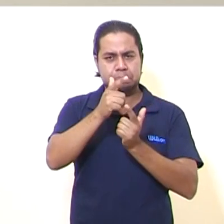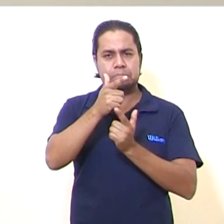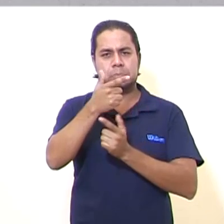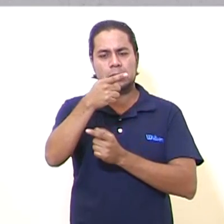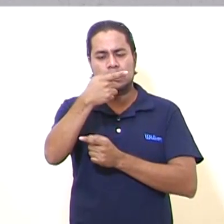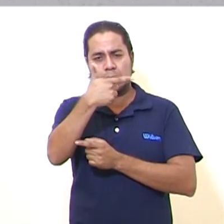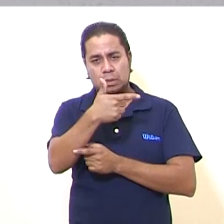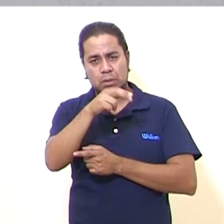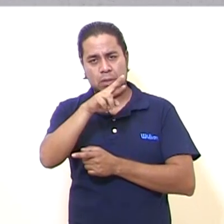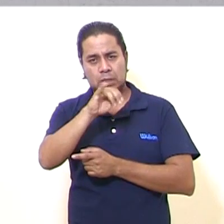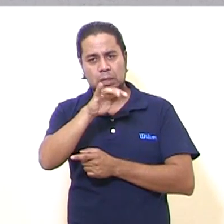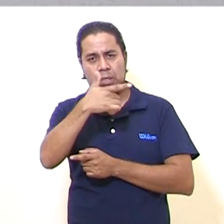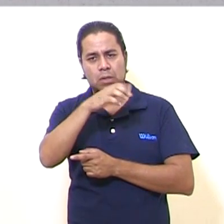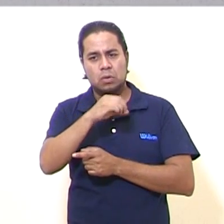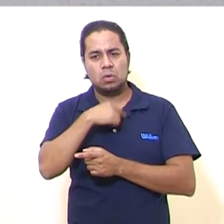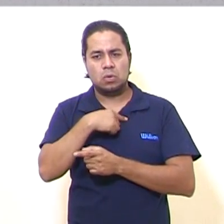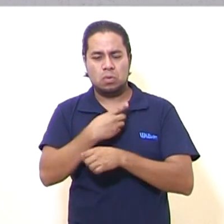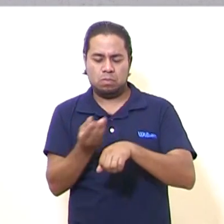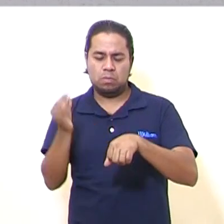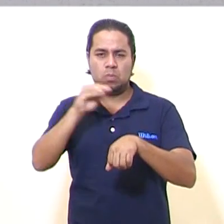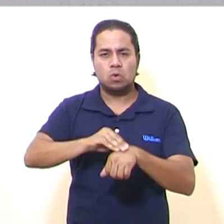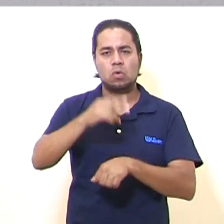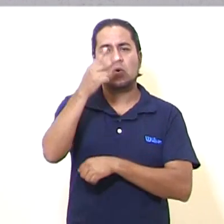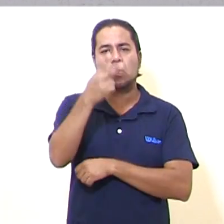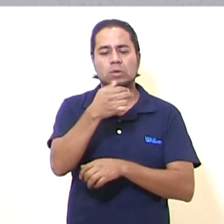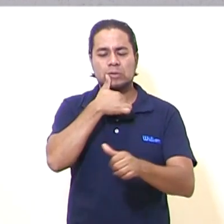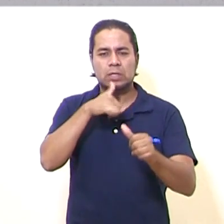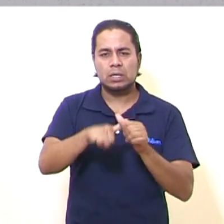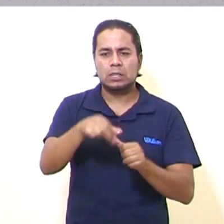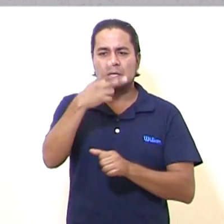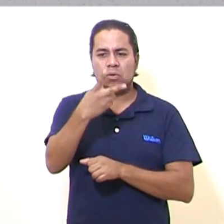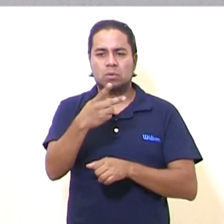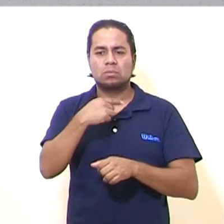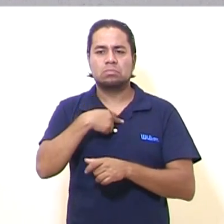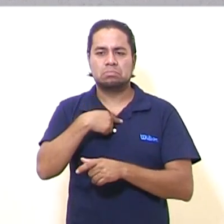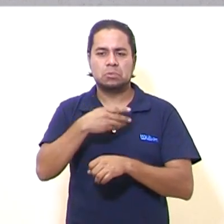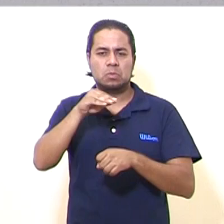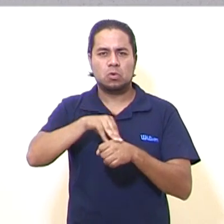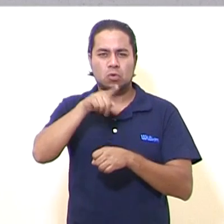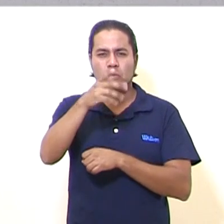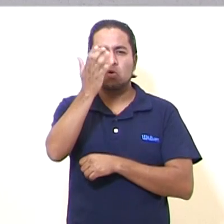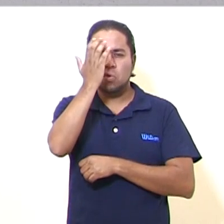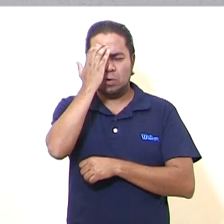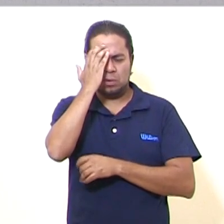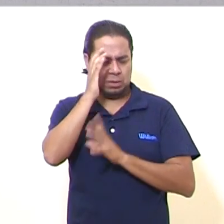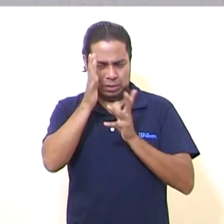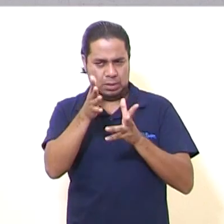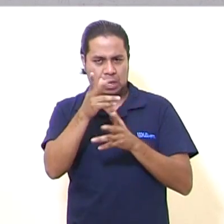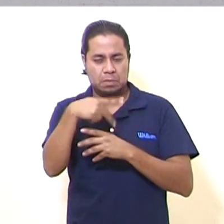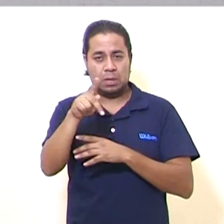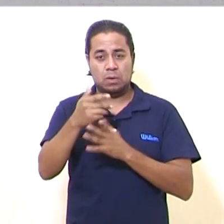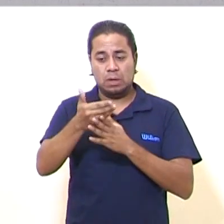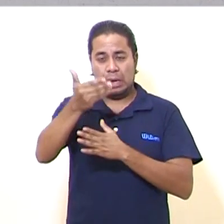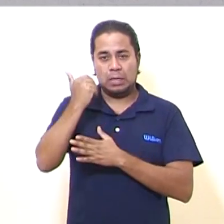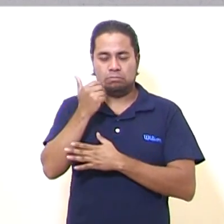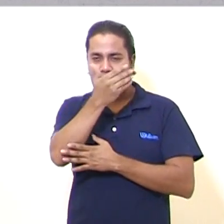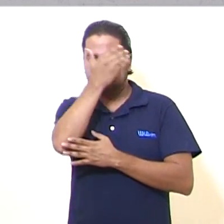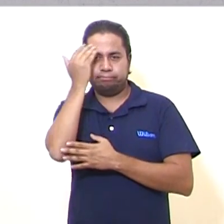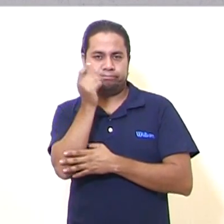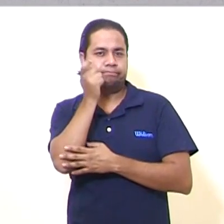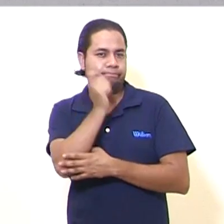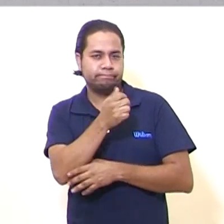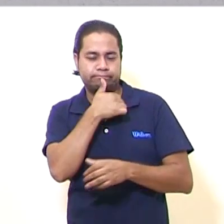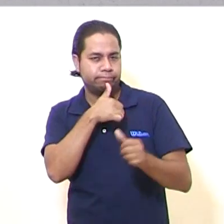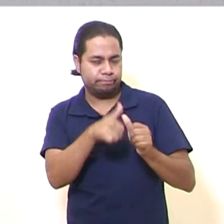dos más que añaden son dos letras que tú ya conoces, pero que en ese entonces no tenían conocimiento de